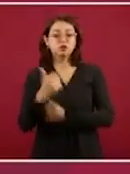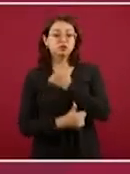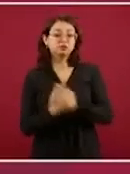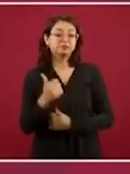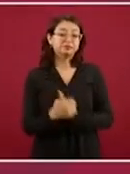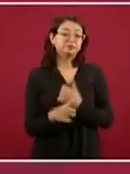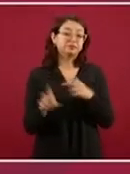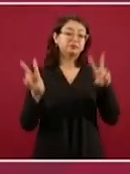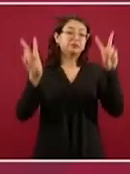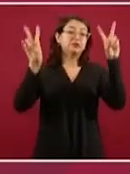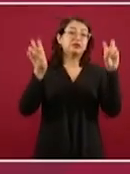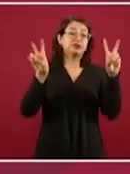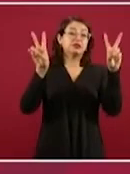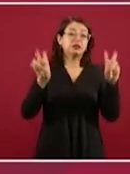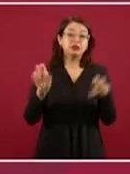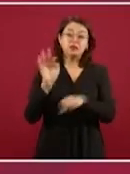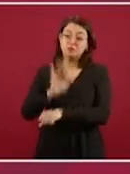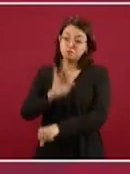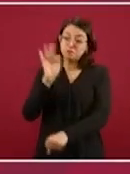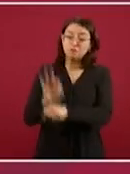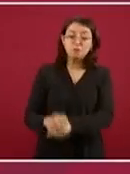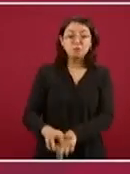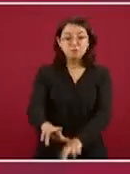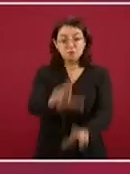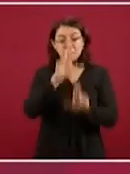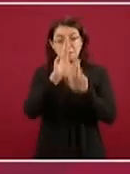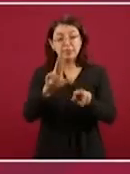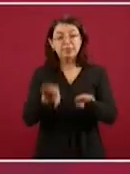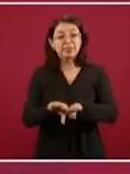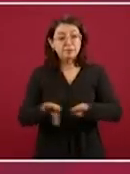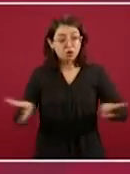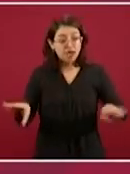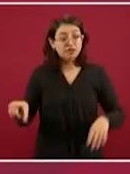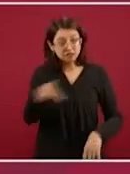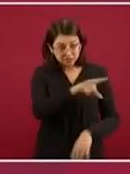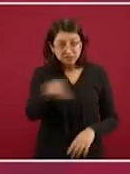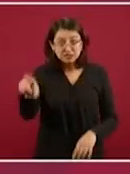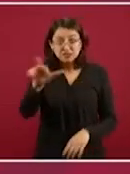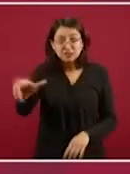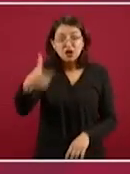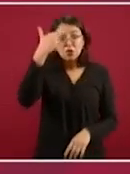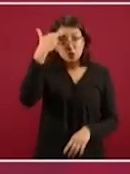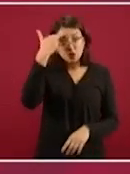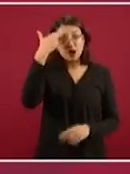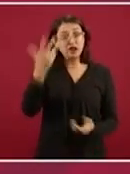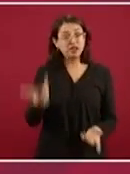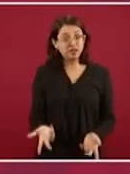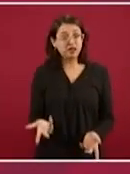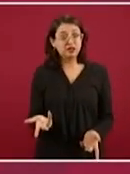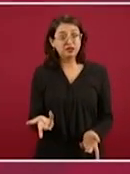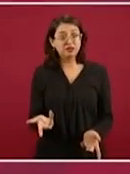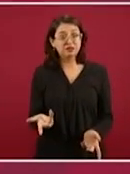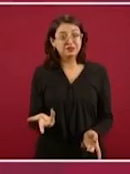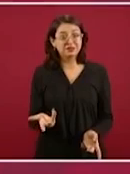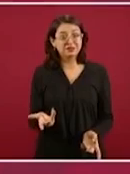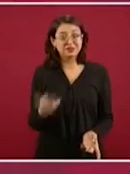se iba a establecer la democracia. ¿Se acuerdan de eso? ¿De cómo engañaron?